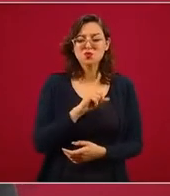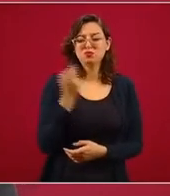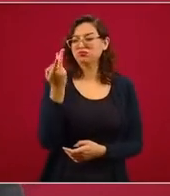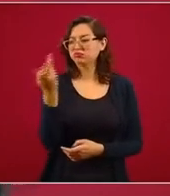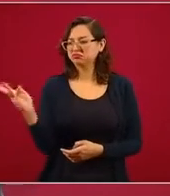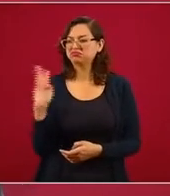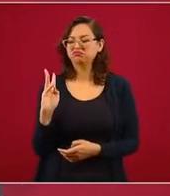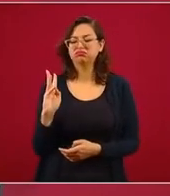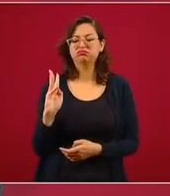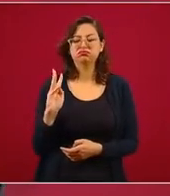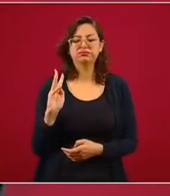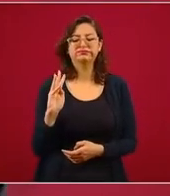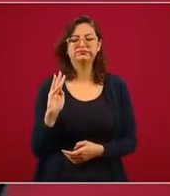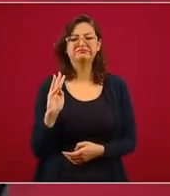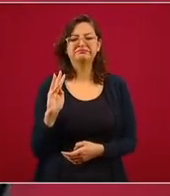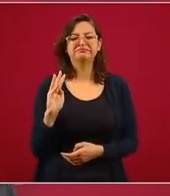que estaban